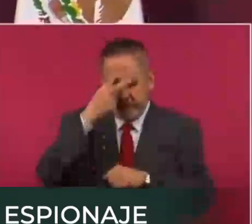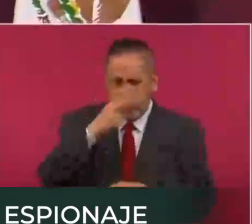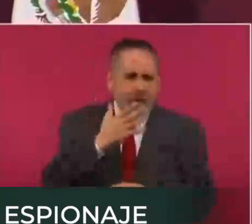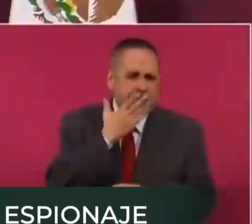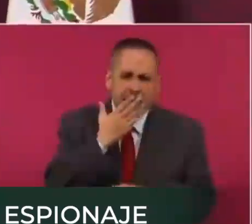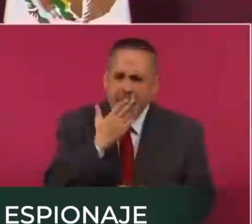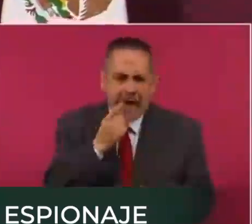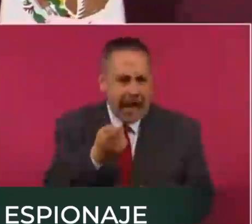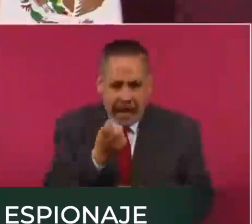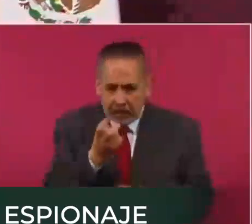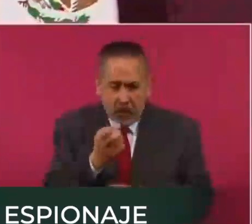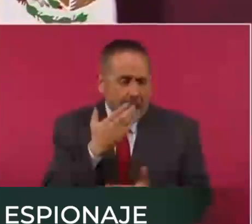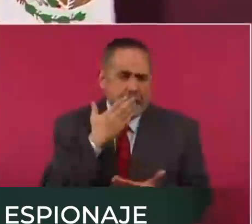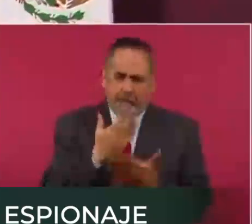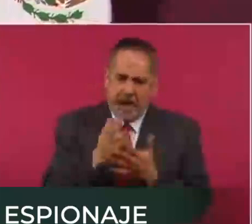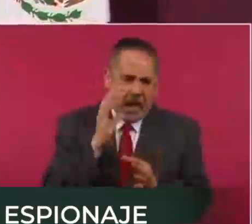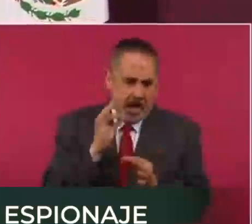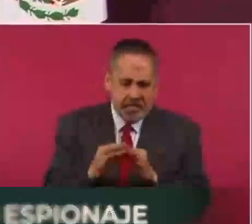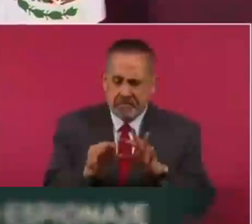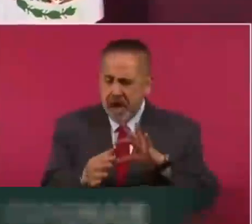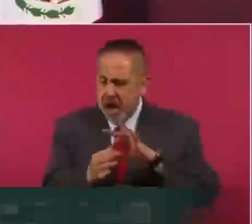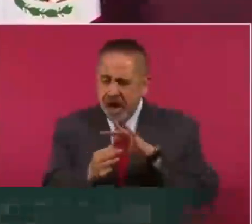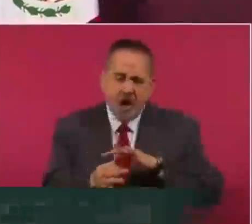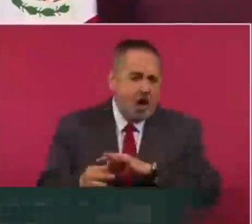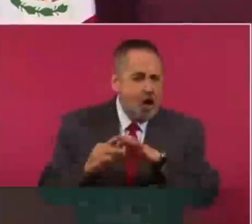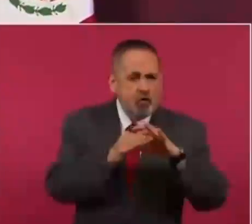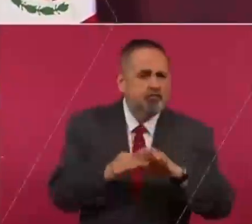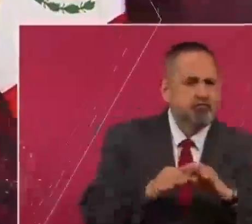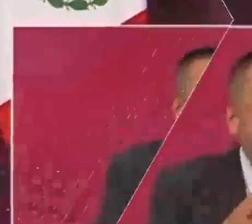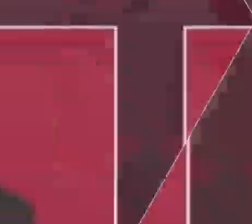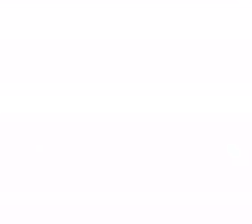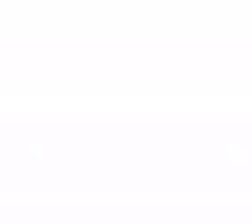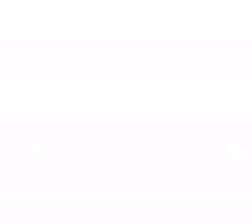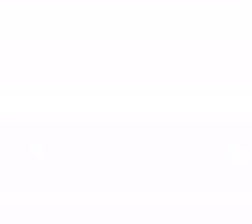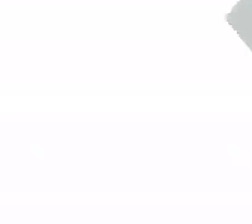de inteligencia, pero aclaró que no es espionaje.